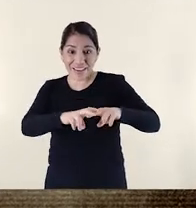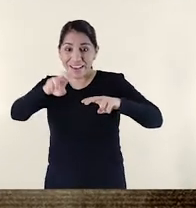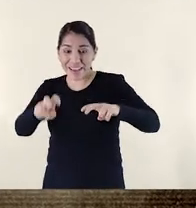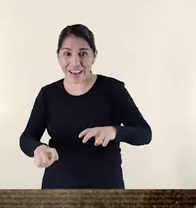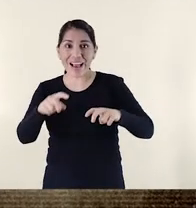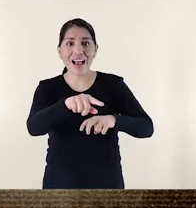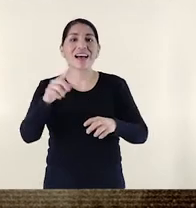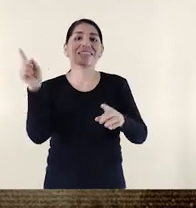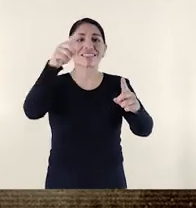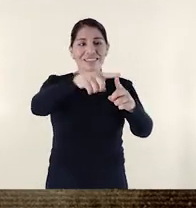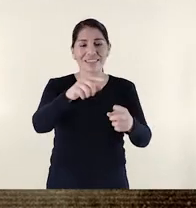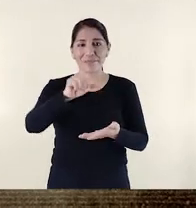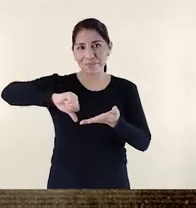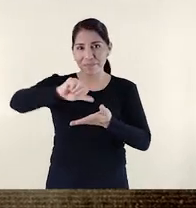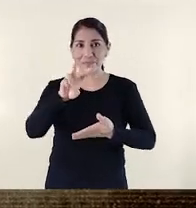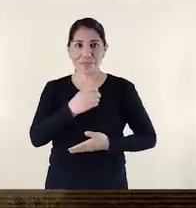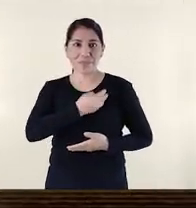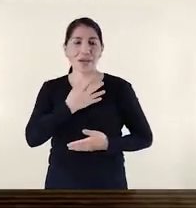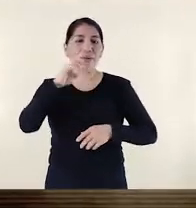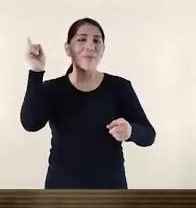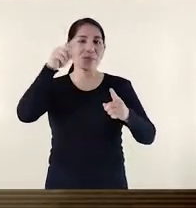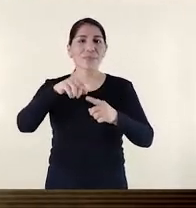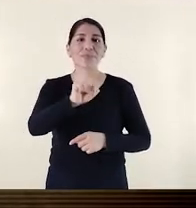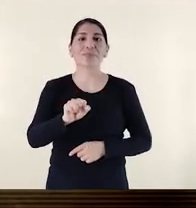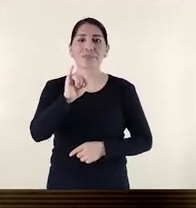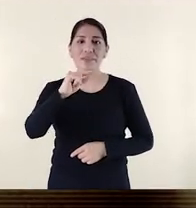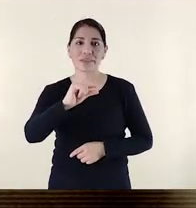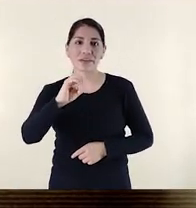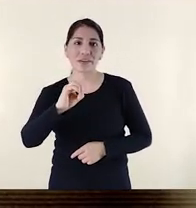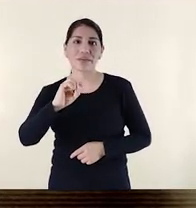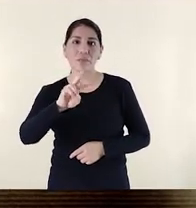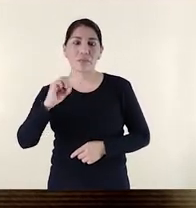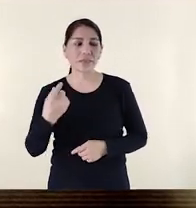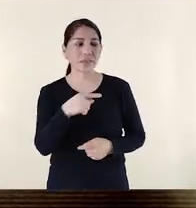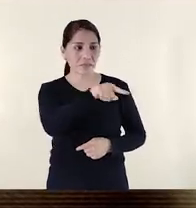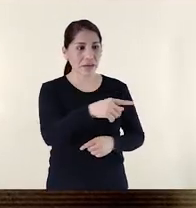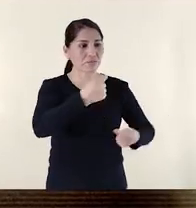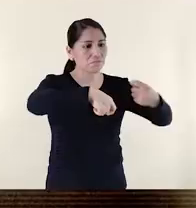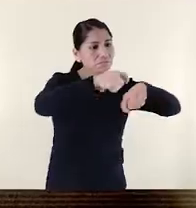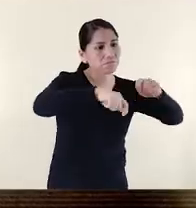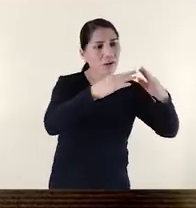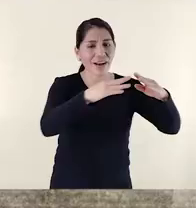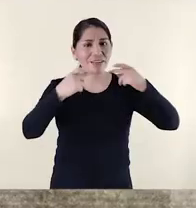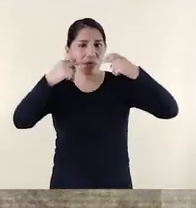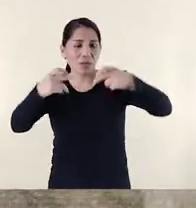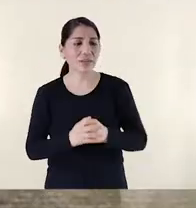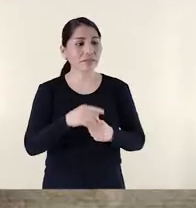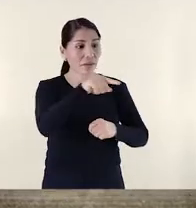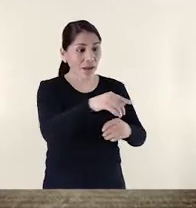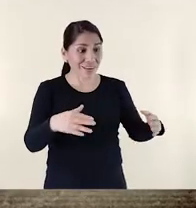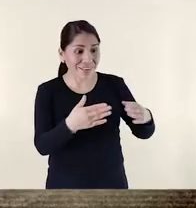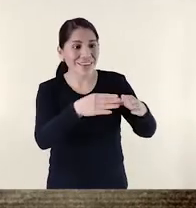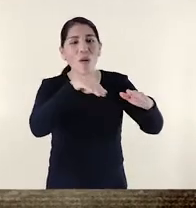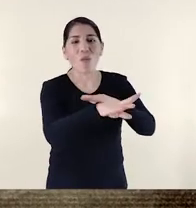del tranvía a Plaza 2 de Mayo durante gran parte del siglo XX y reducto de negocios y bodegas populares. Cinco esquinas guarda